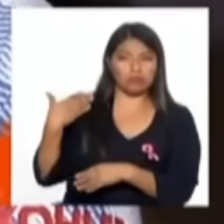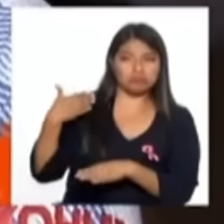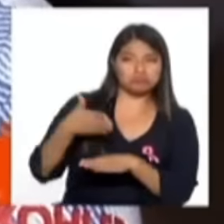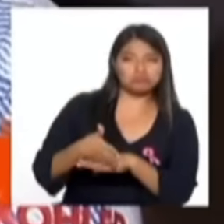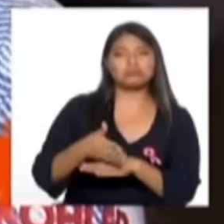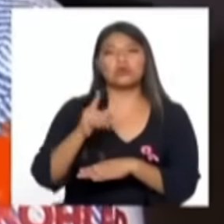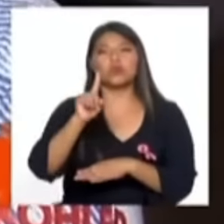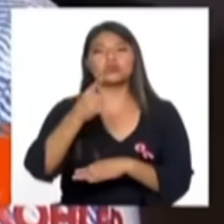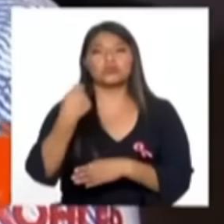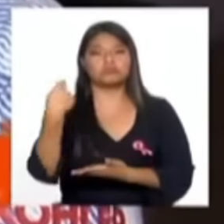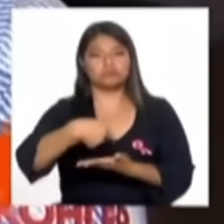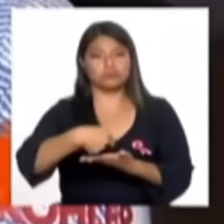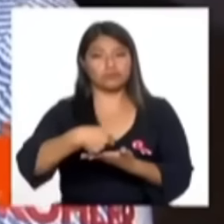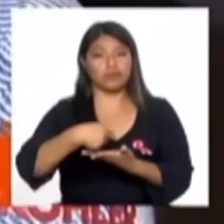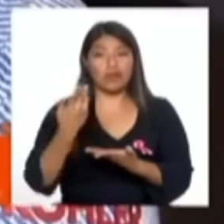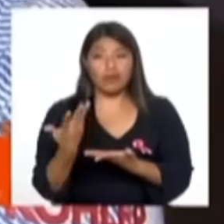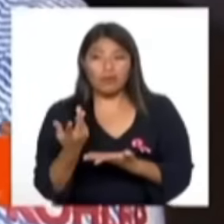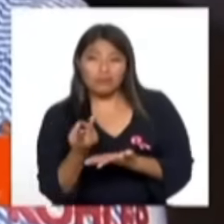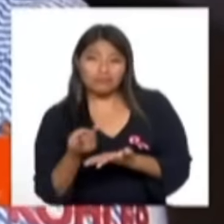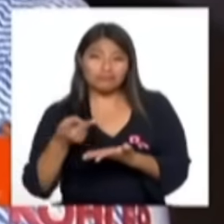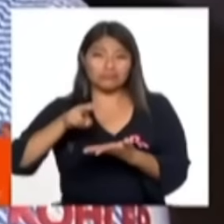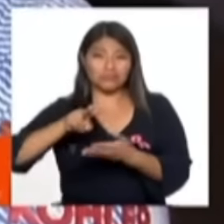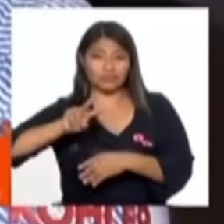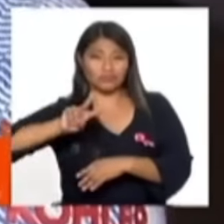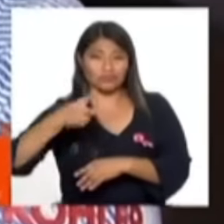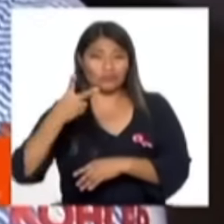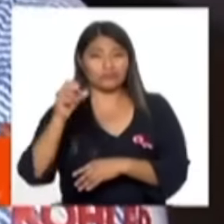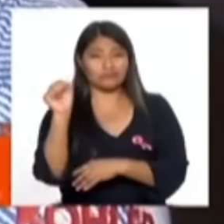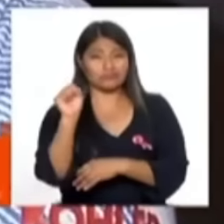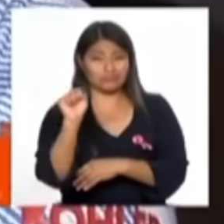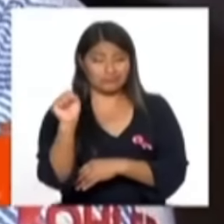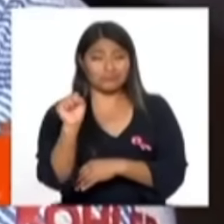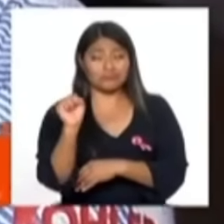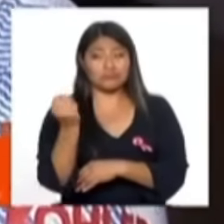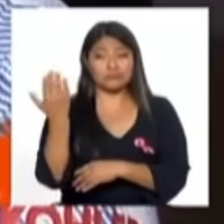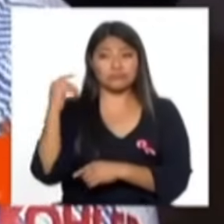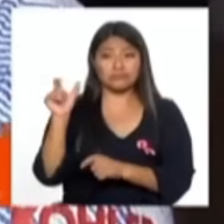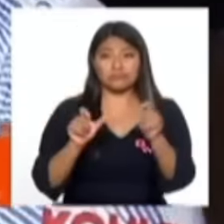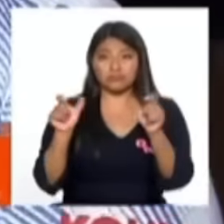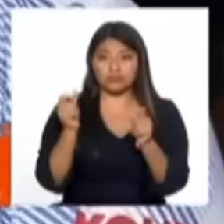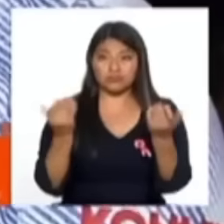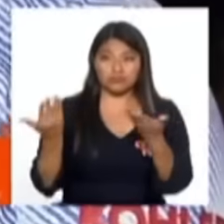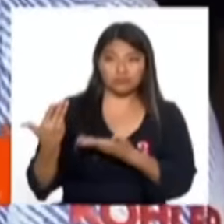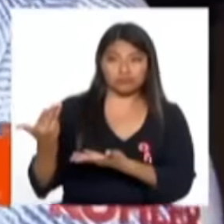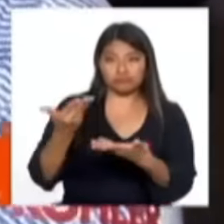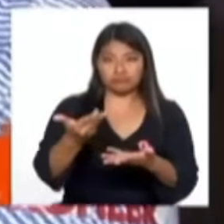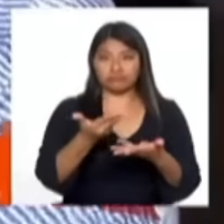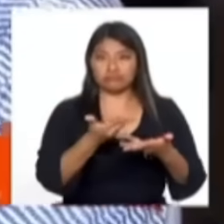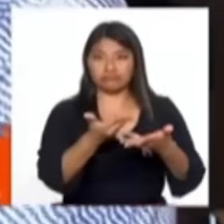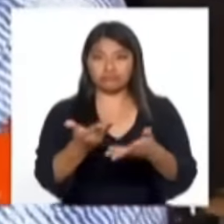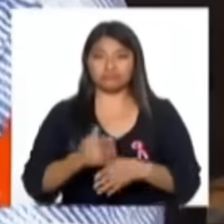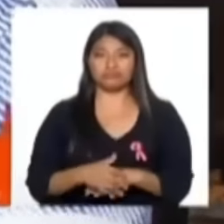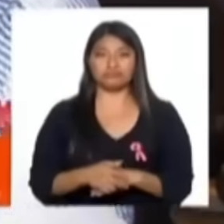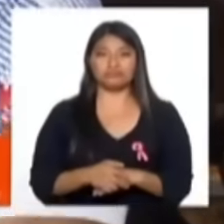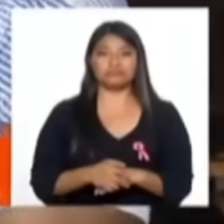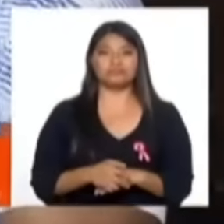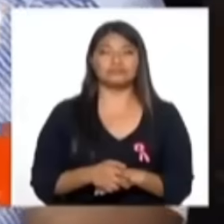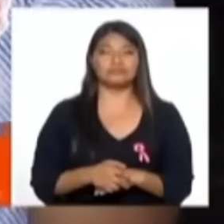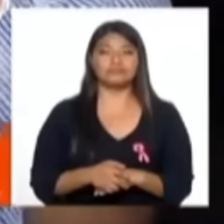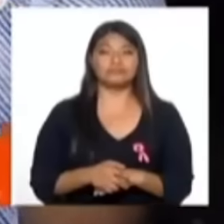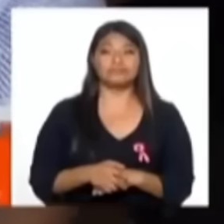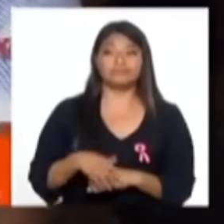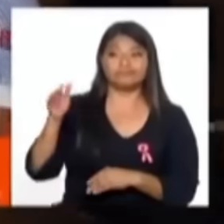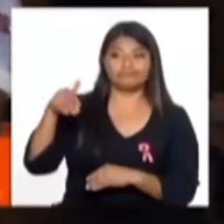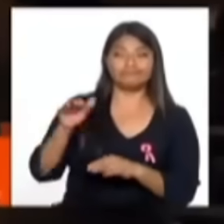¿no? A todos los vehículos menores que transportan pasajeros al centro de abastos. Es